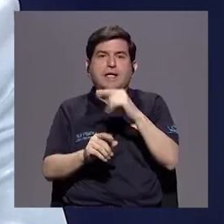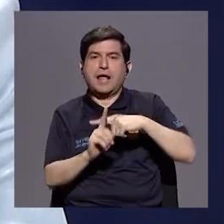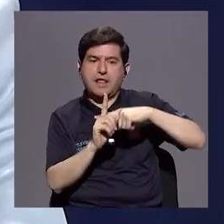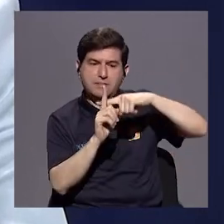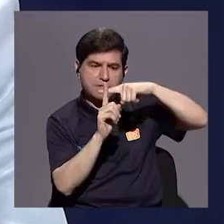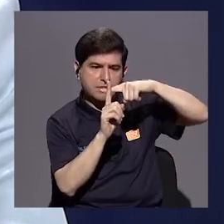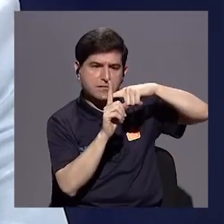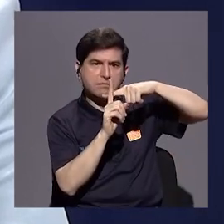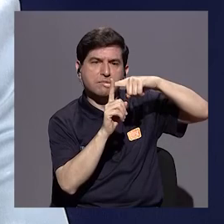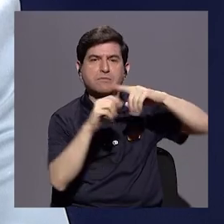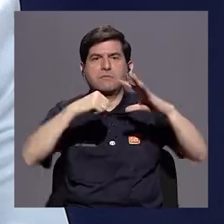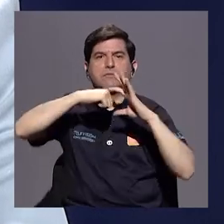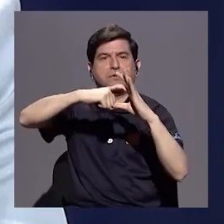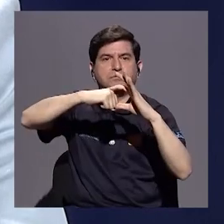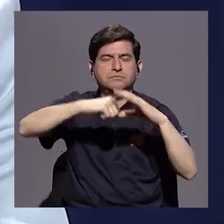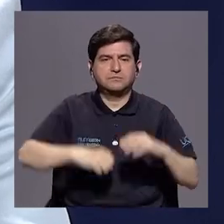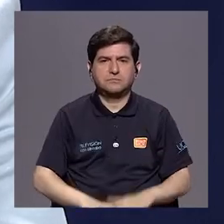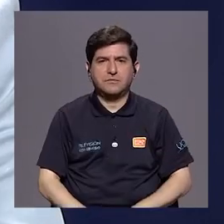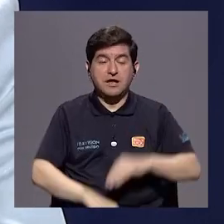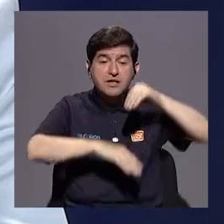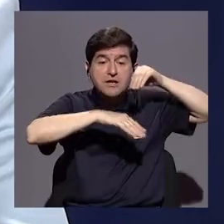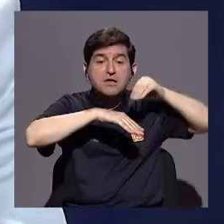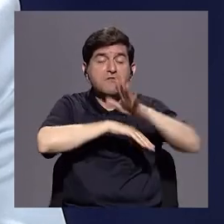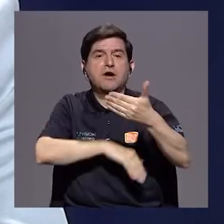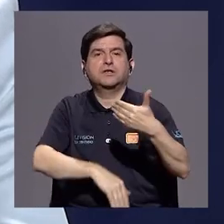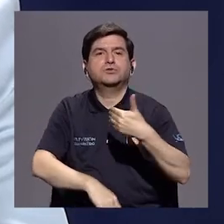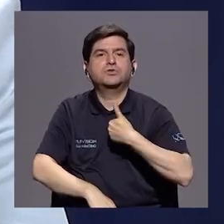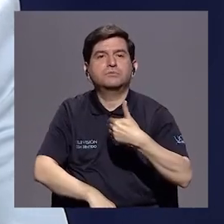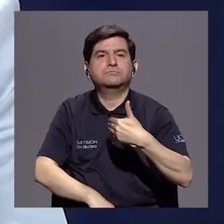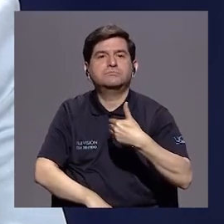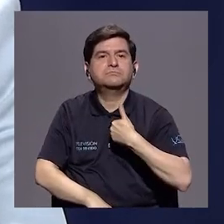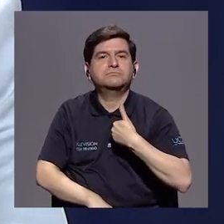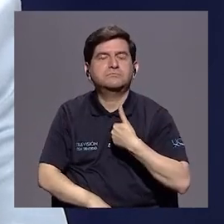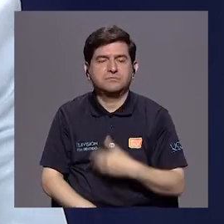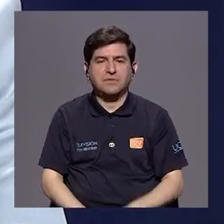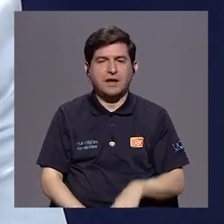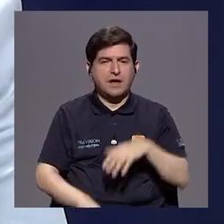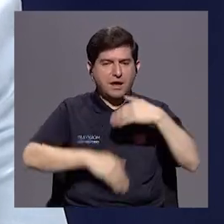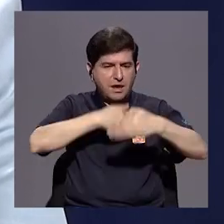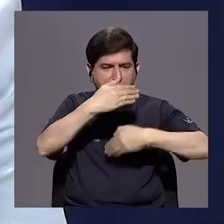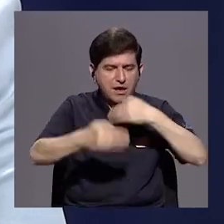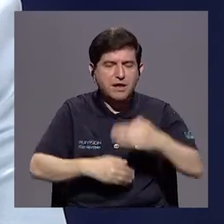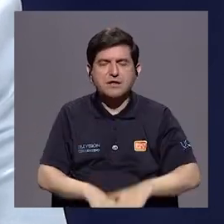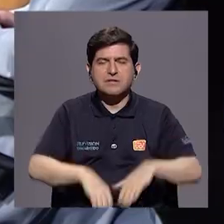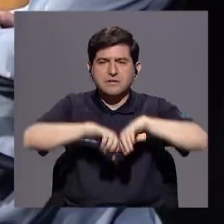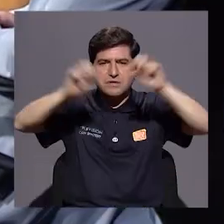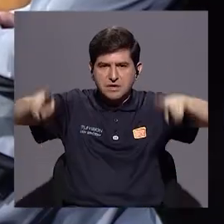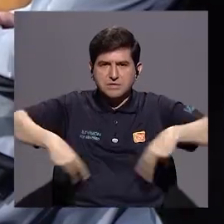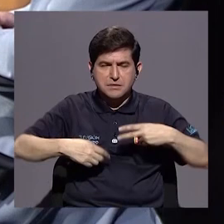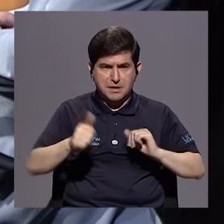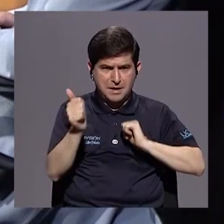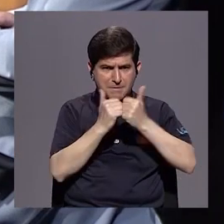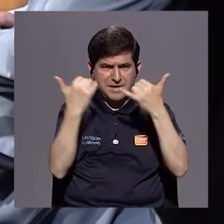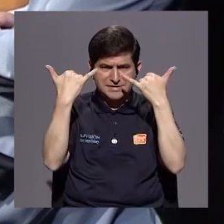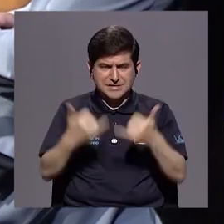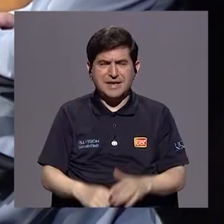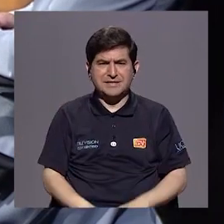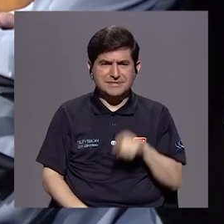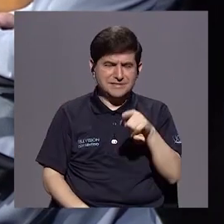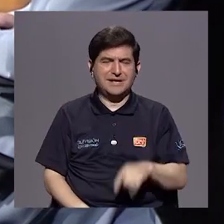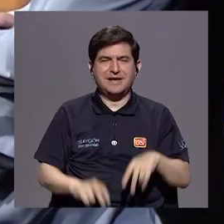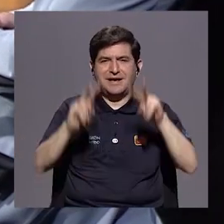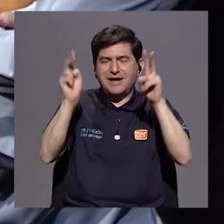del planeta y el efecto que eso tiene en la dinámica de los escoceses mejoramos la huella de carbono